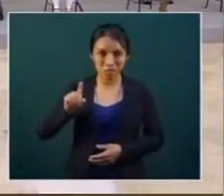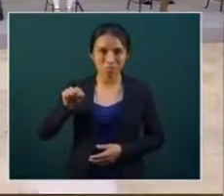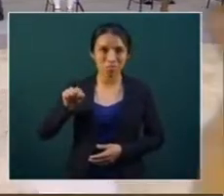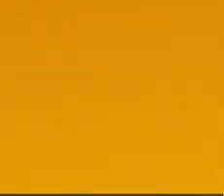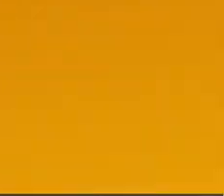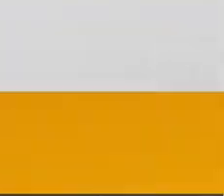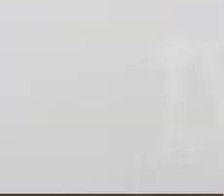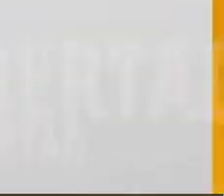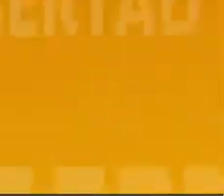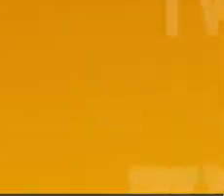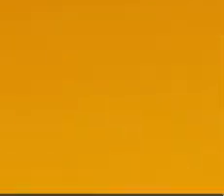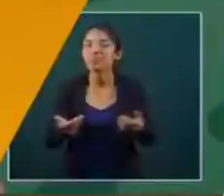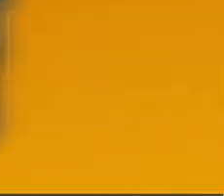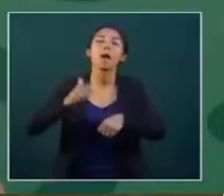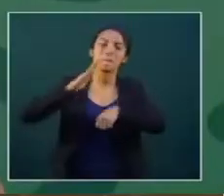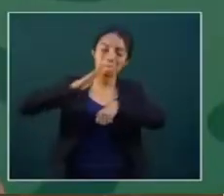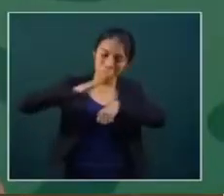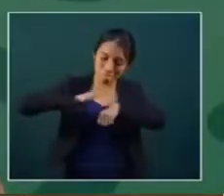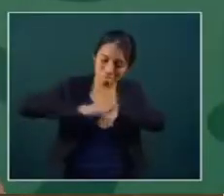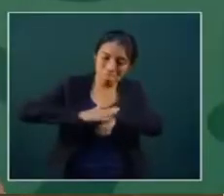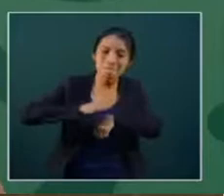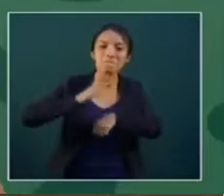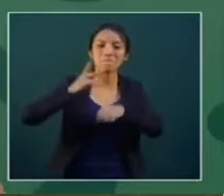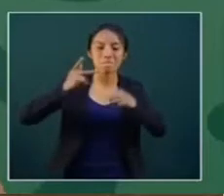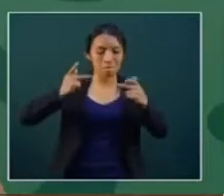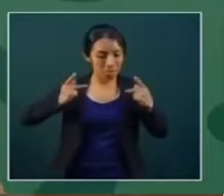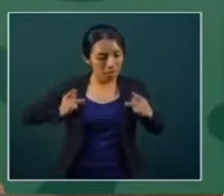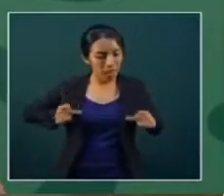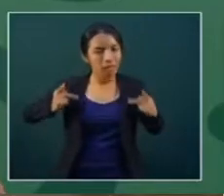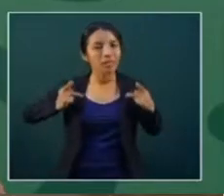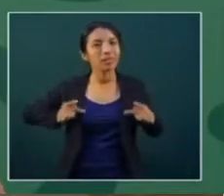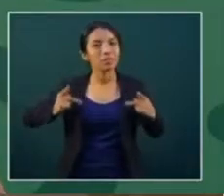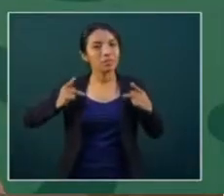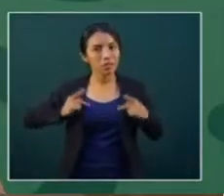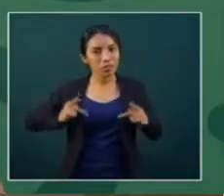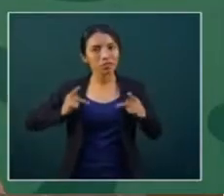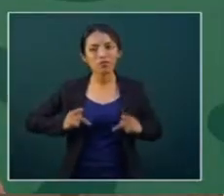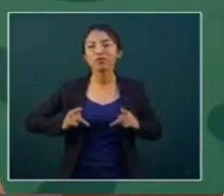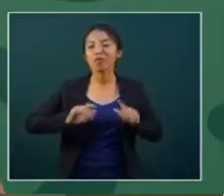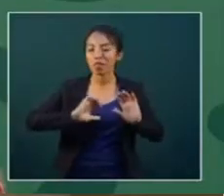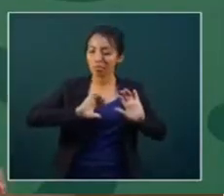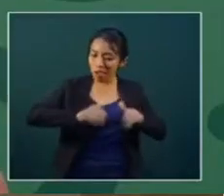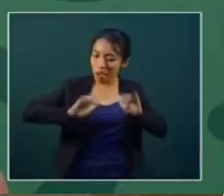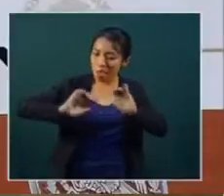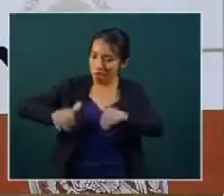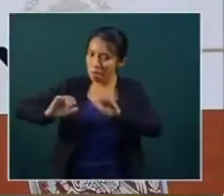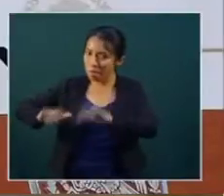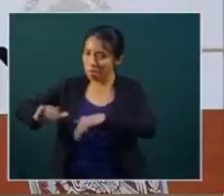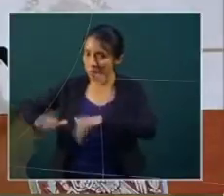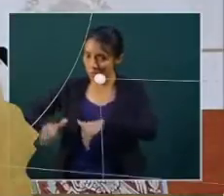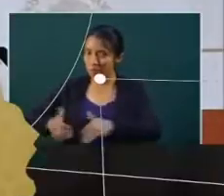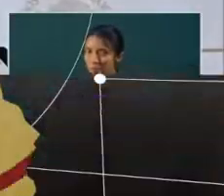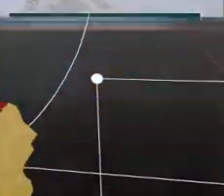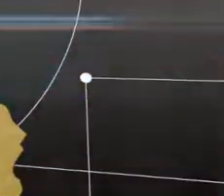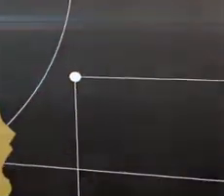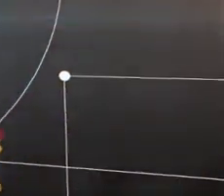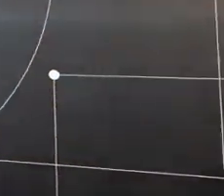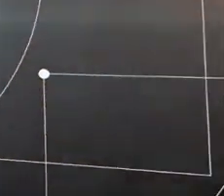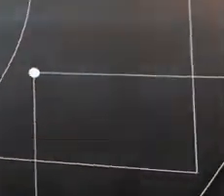nada más sin homicidio. Para el Sistema de Noticias de TV Libertad, con imágenes de Ulises Vergara, Héctor Almaguer.